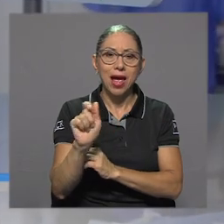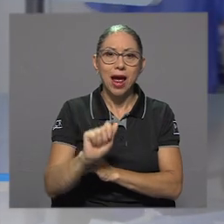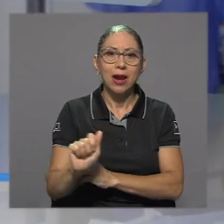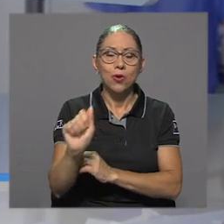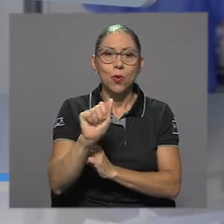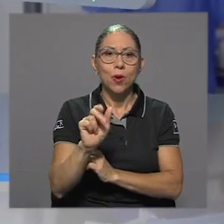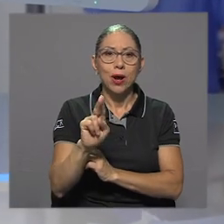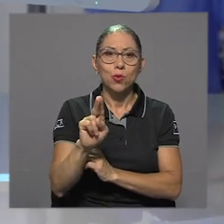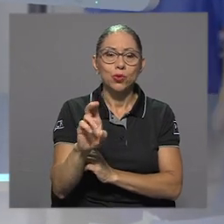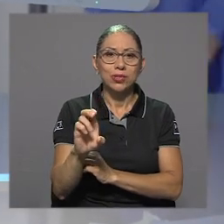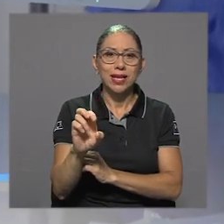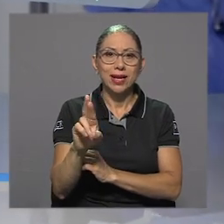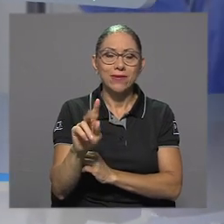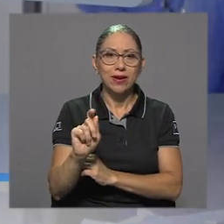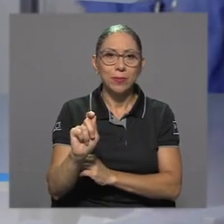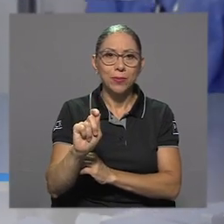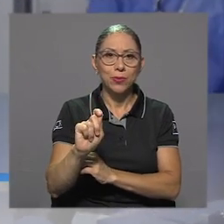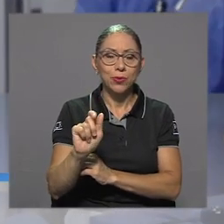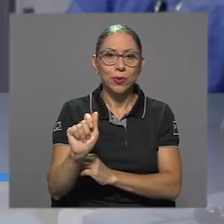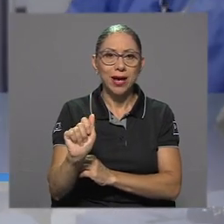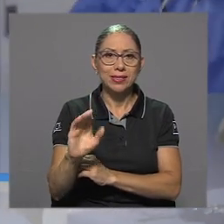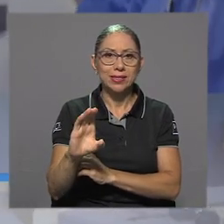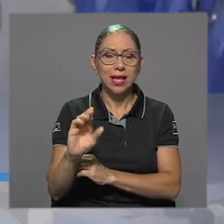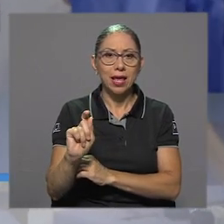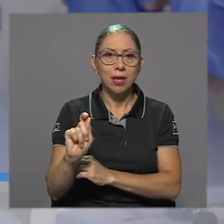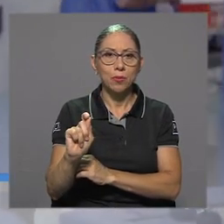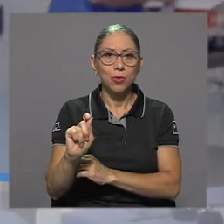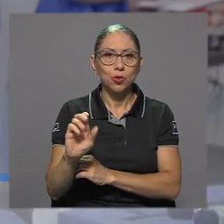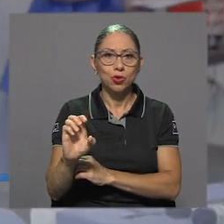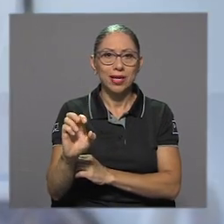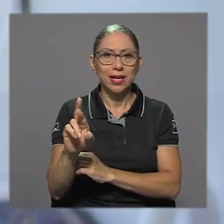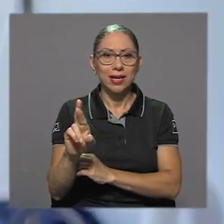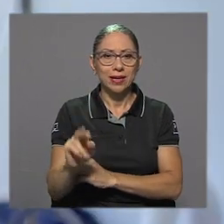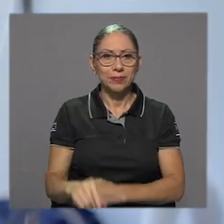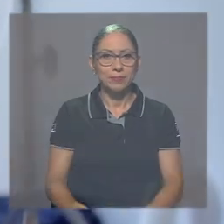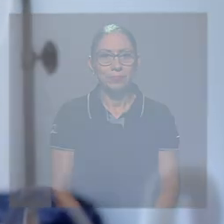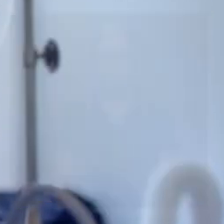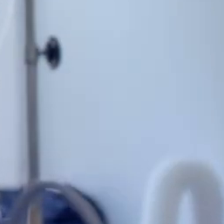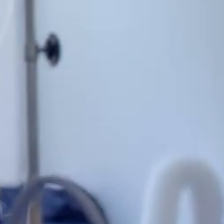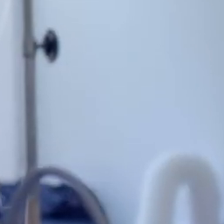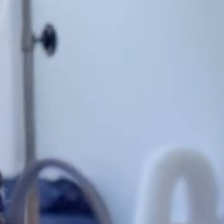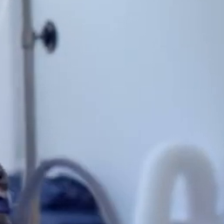recepcion.sisica@ucr.ac.cr.